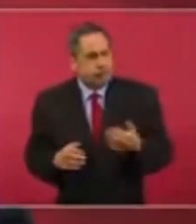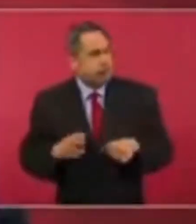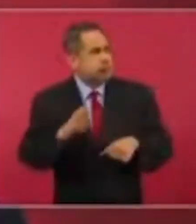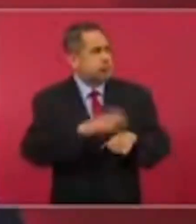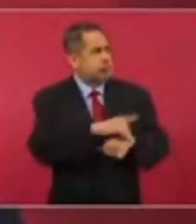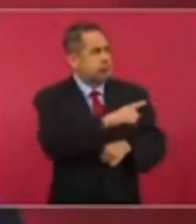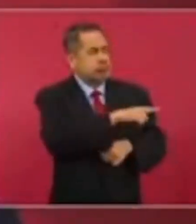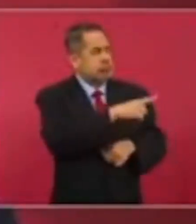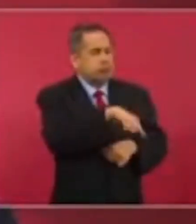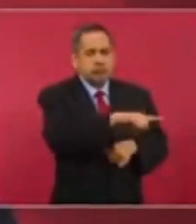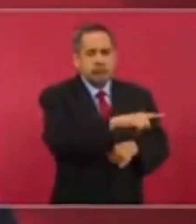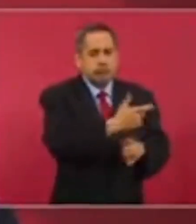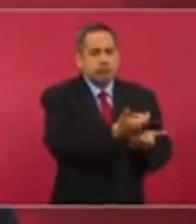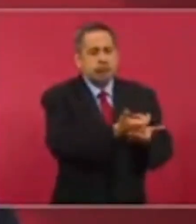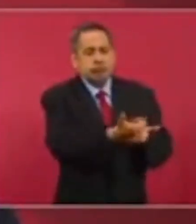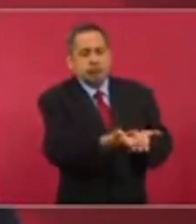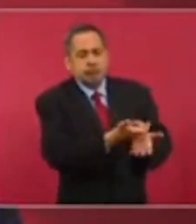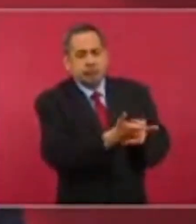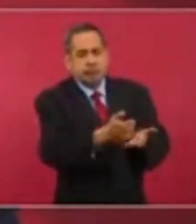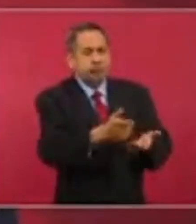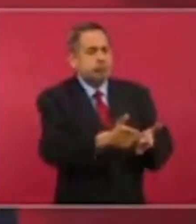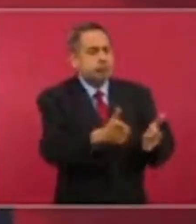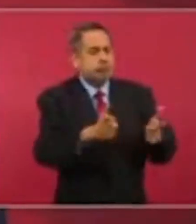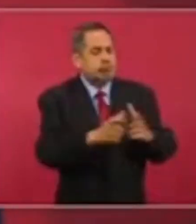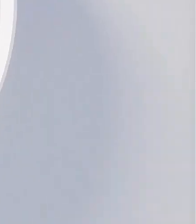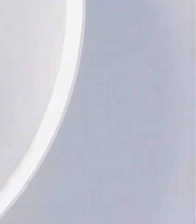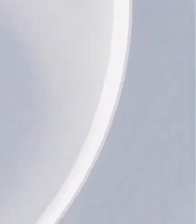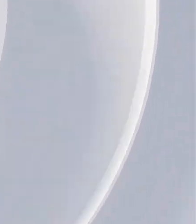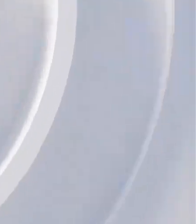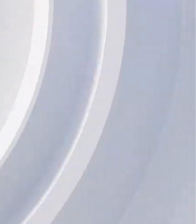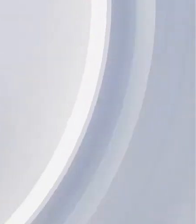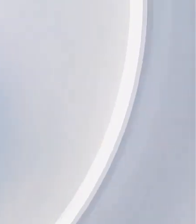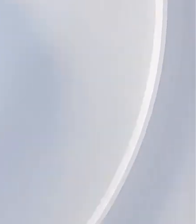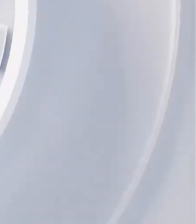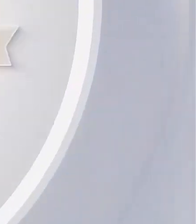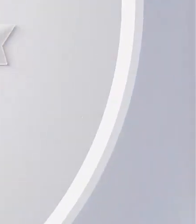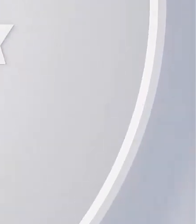Ojeda Durán presentar un informe acerca de esta resolución